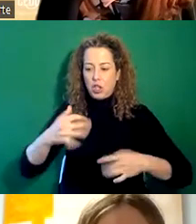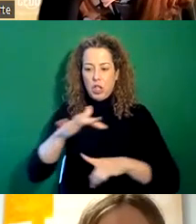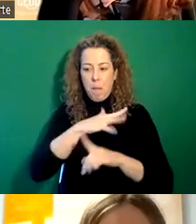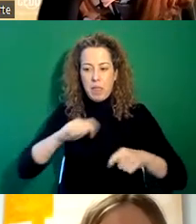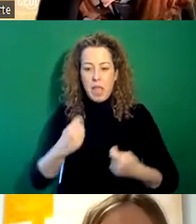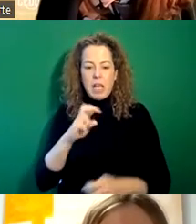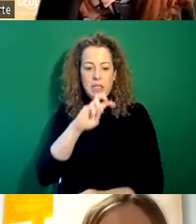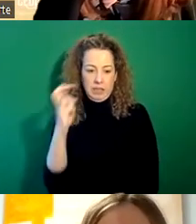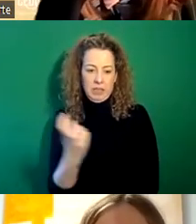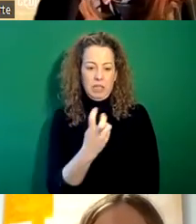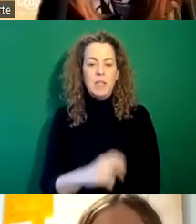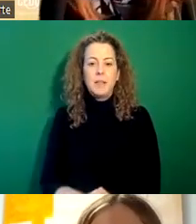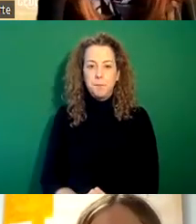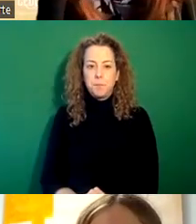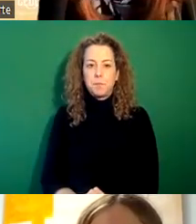etcétera.